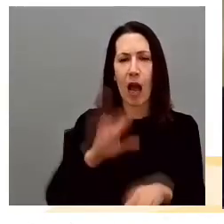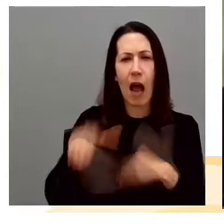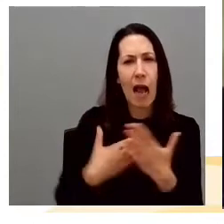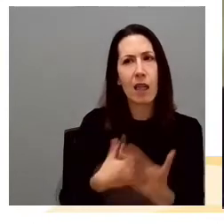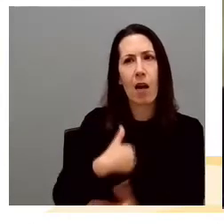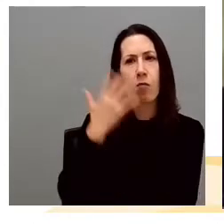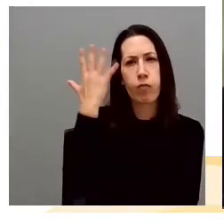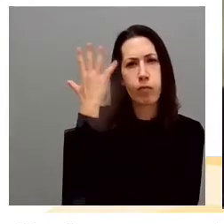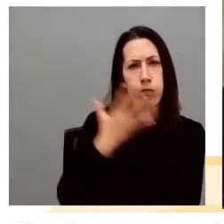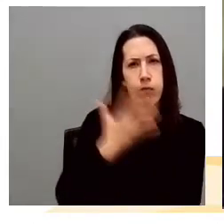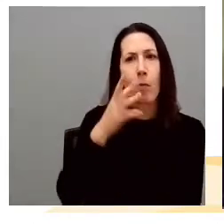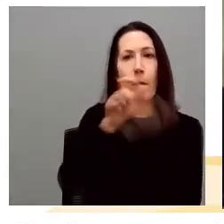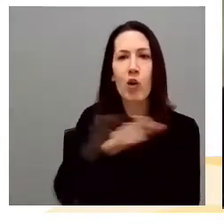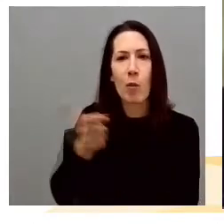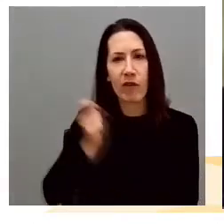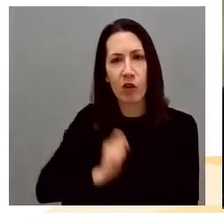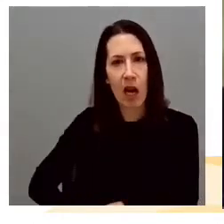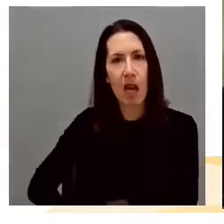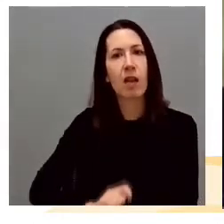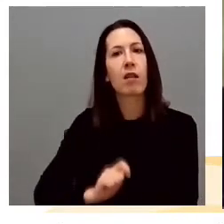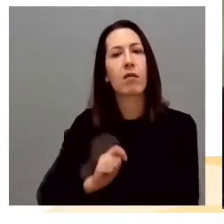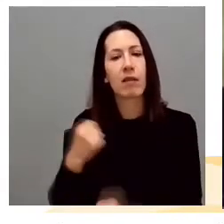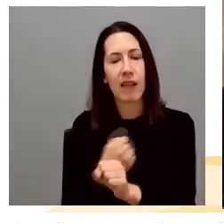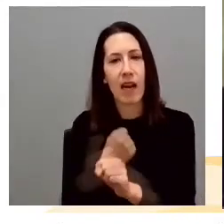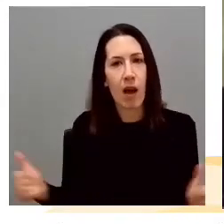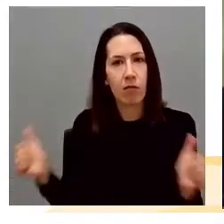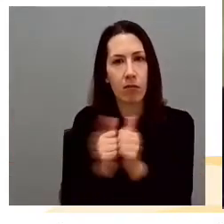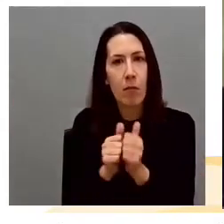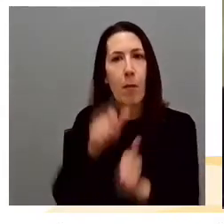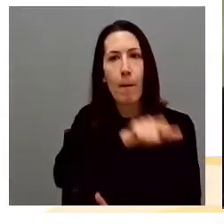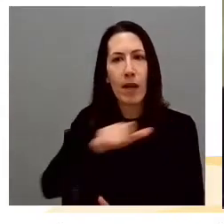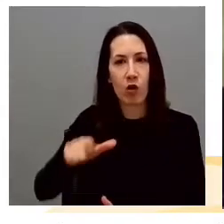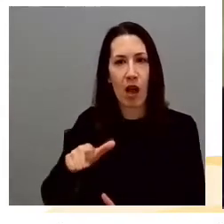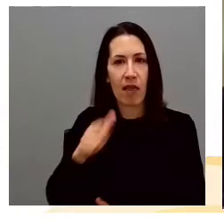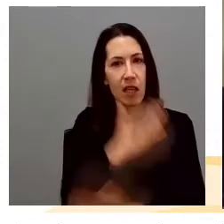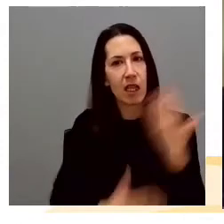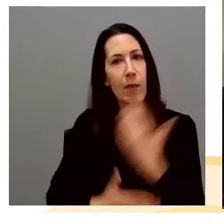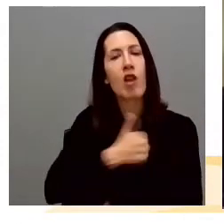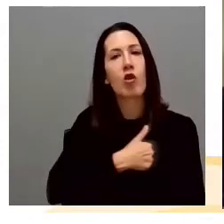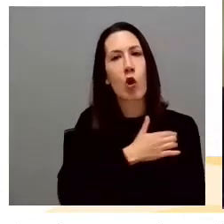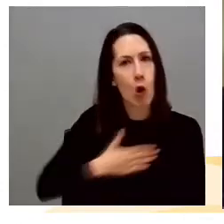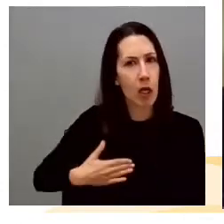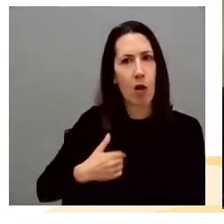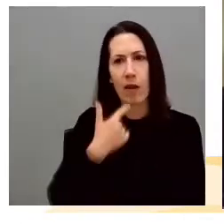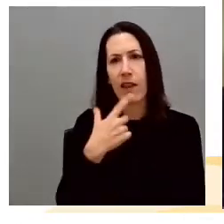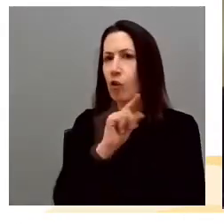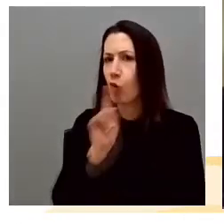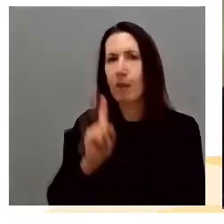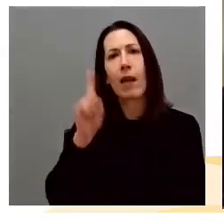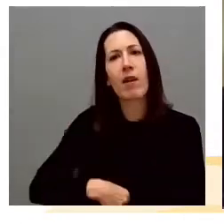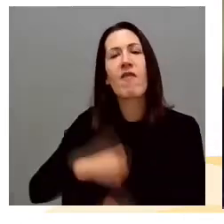profesionales que atienden a personas con discapacidad, y yo quiero romper una lanza por ellos y